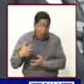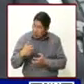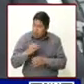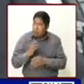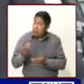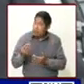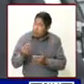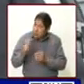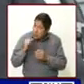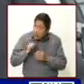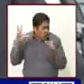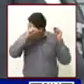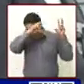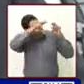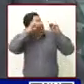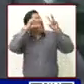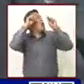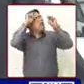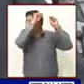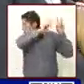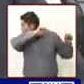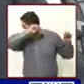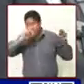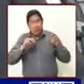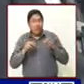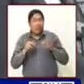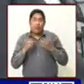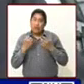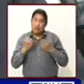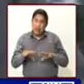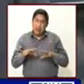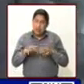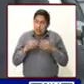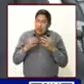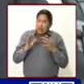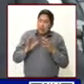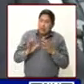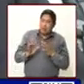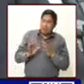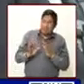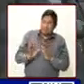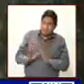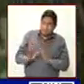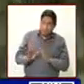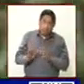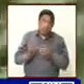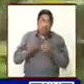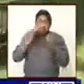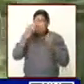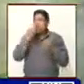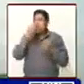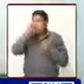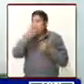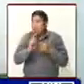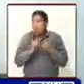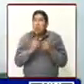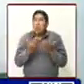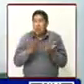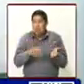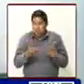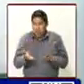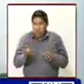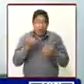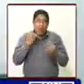morgue para establecer a través de la autopsia de ley la verdadera causa de este deceso. Según